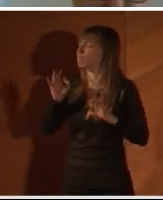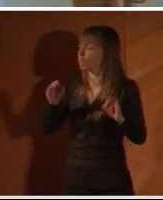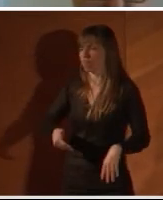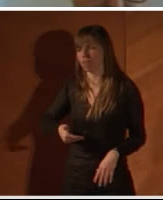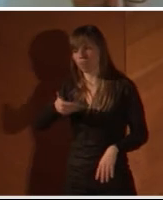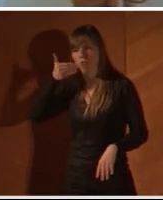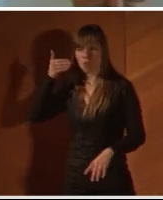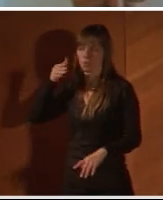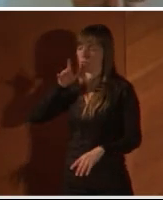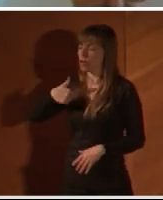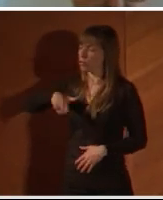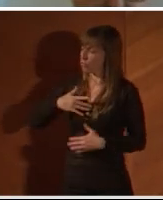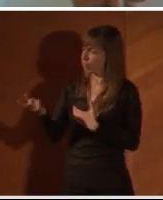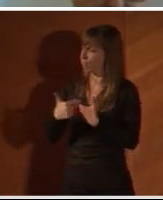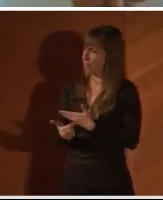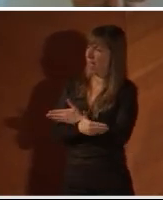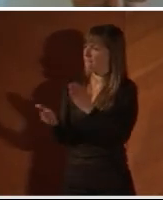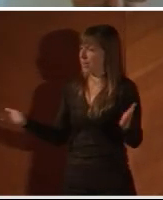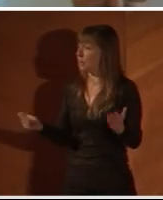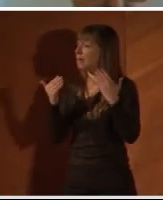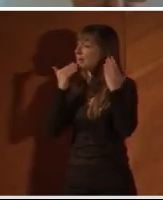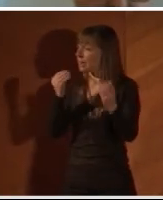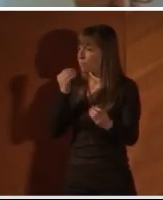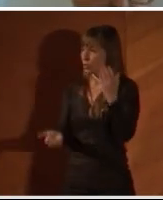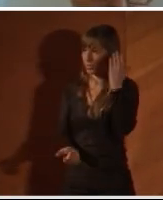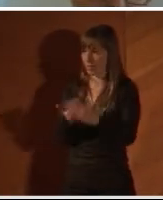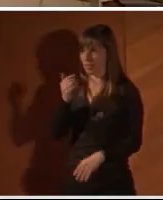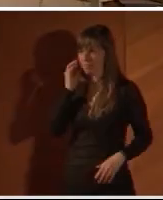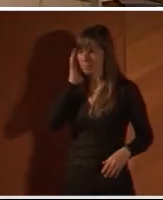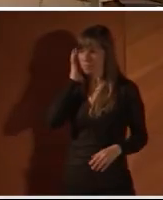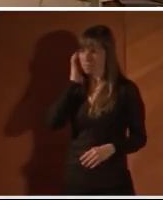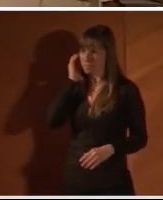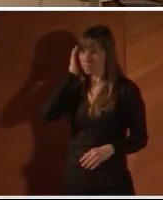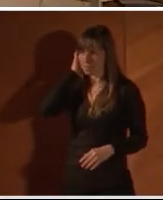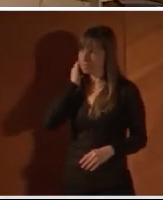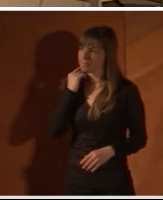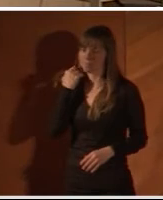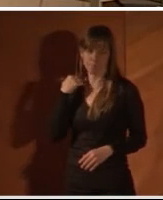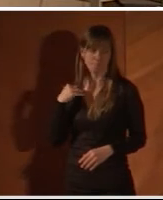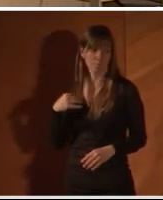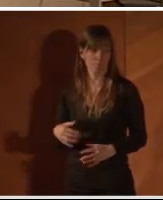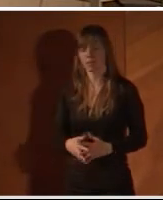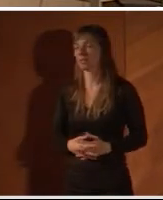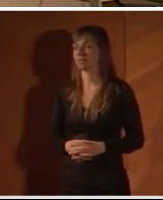mayor contundencia. Muchas gracias, buenos días y hasta buenos la siguiente. Buenos días, muchas gracias.